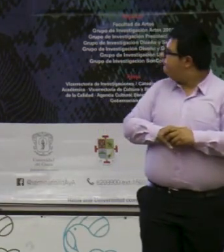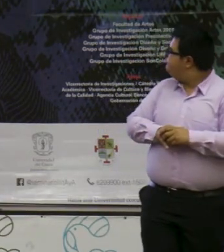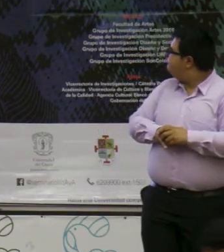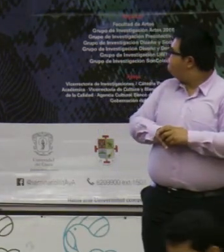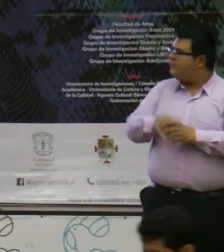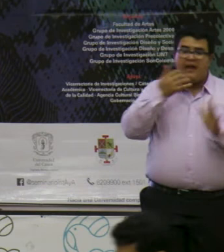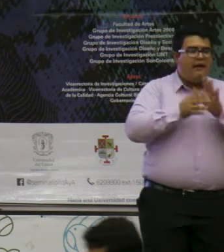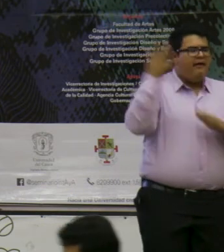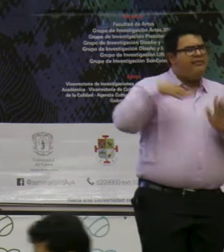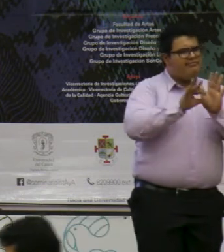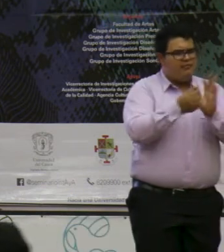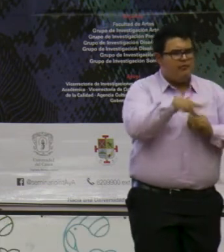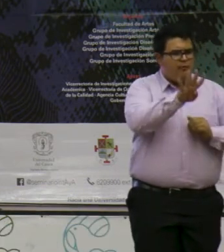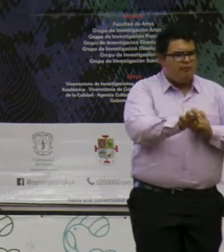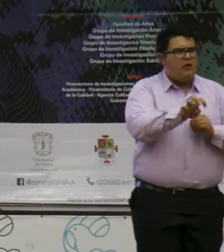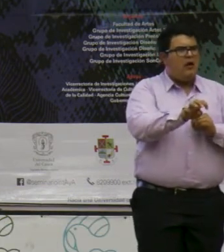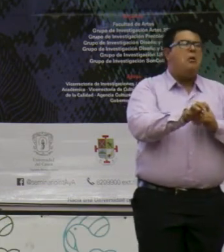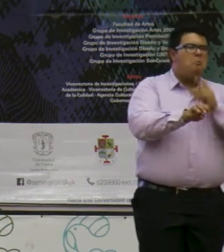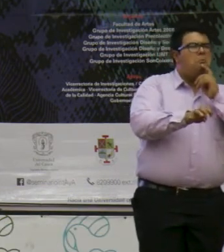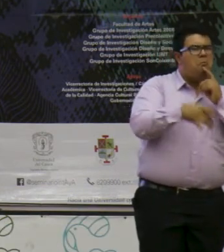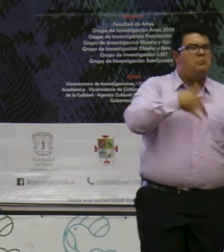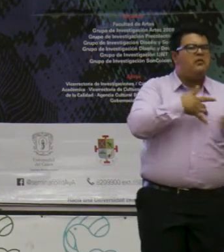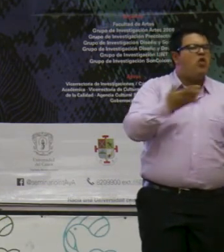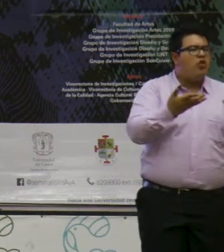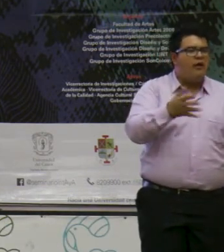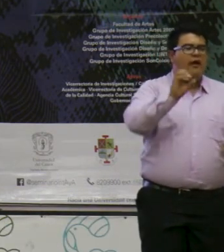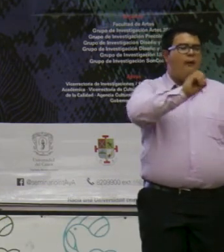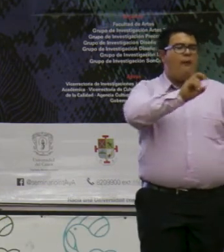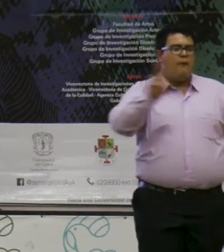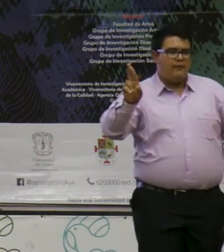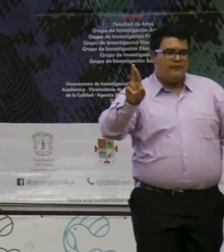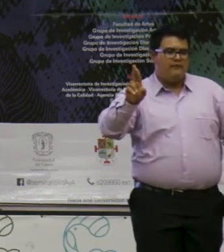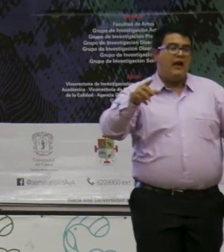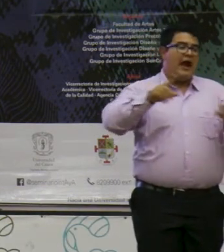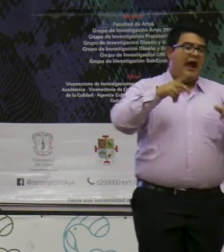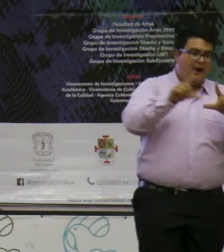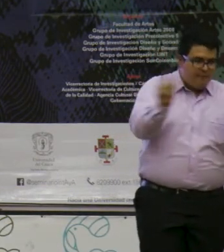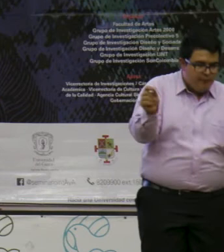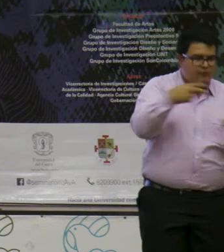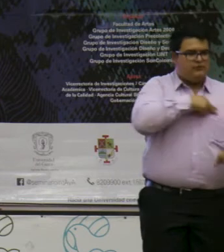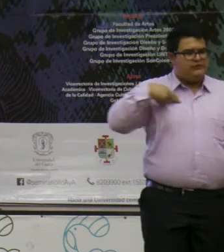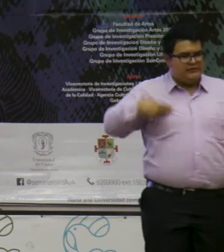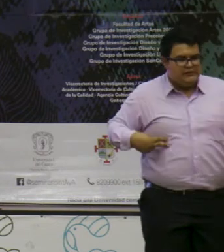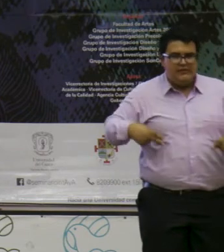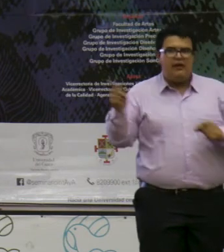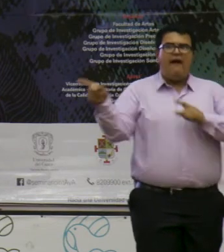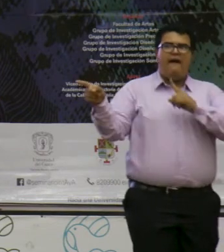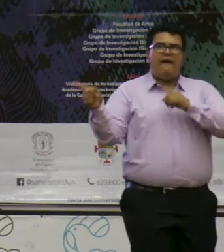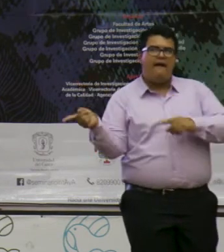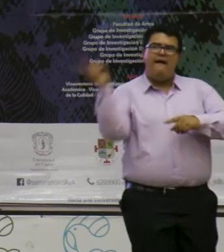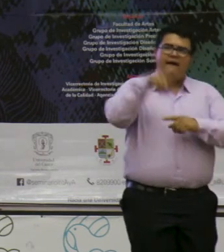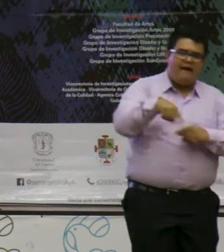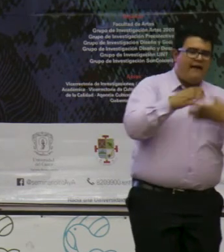se revisa el siglo XIX, es de revisar el siglo XIX oriental, Japón, China, versus el siglo